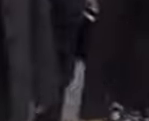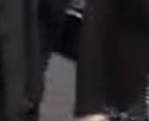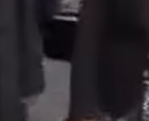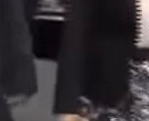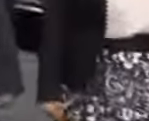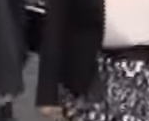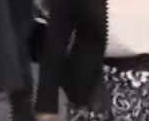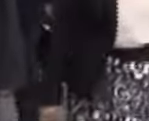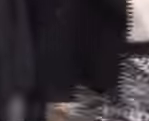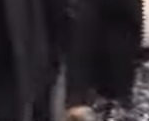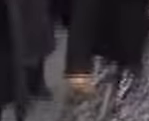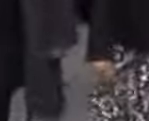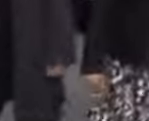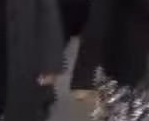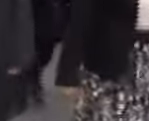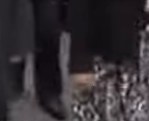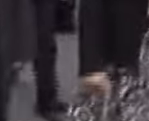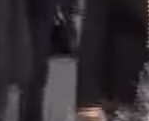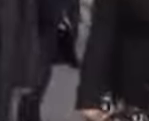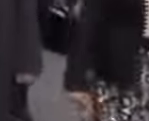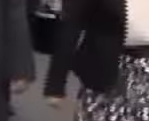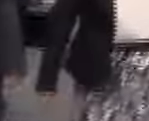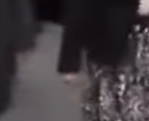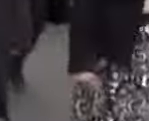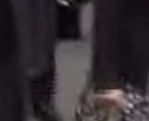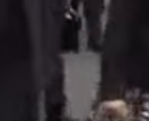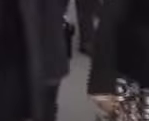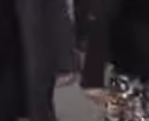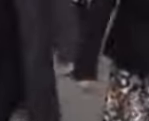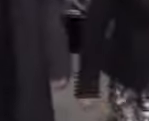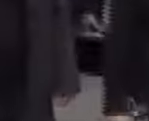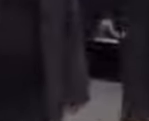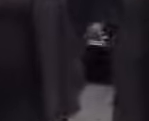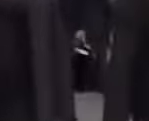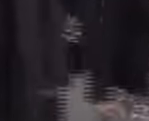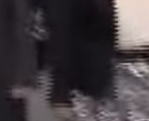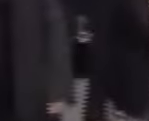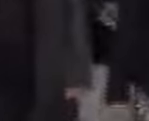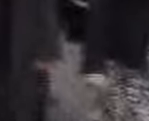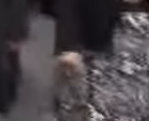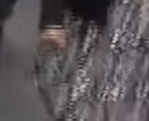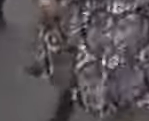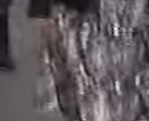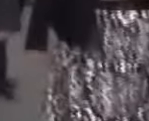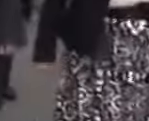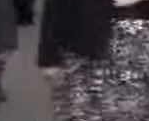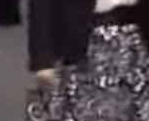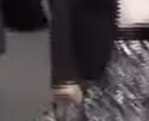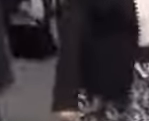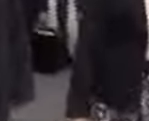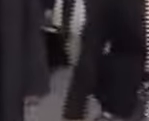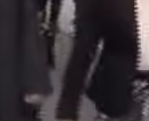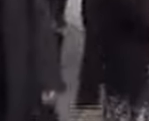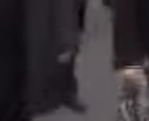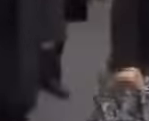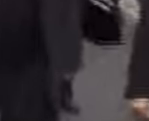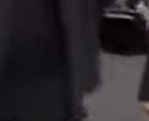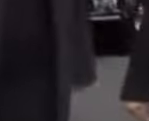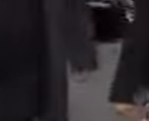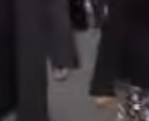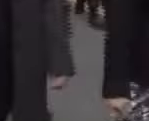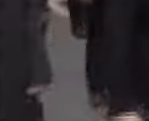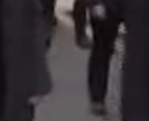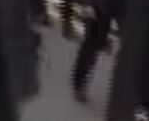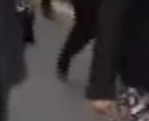su apoyo. Es lo que se tiene de la espontaneidad de las personas que se encuentran a lo largo aquí del Jirón Junín. Entonces